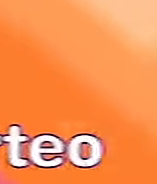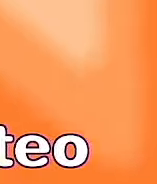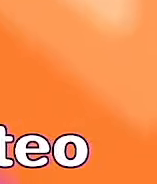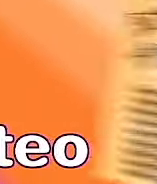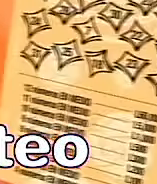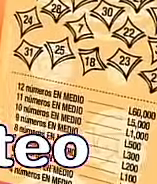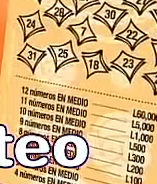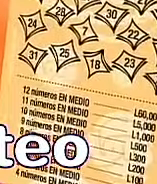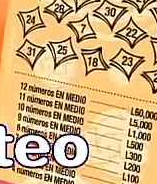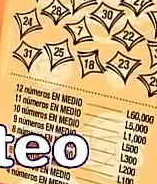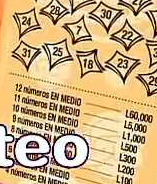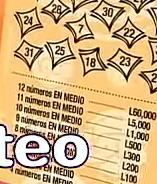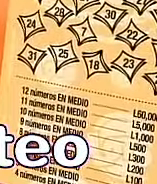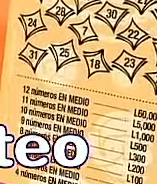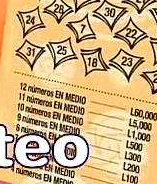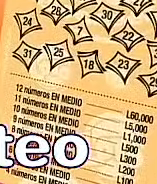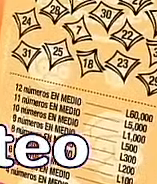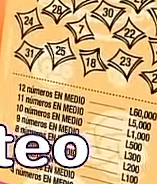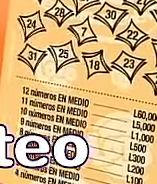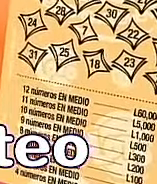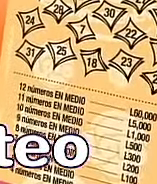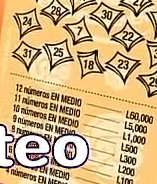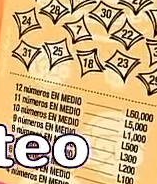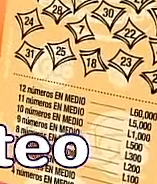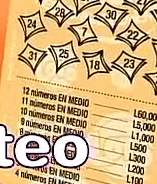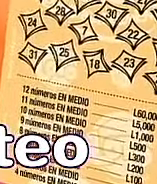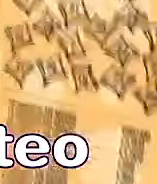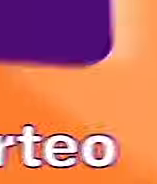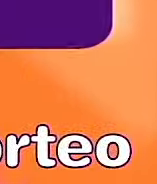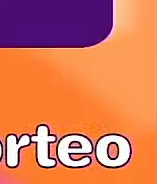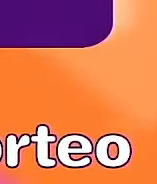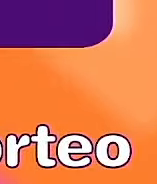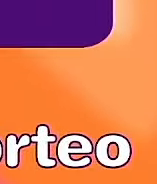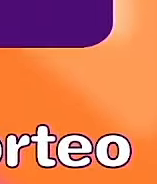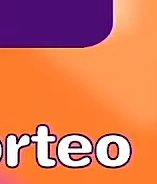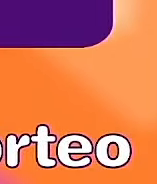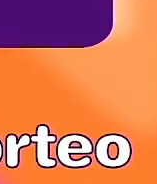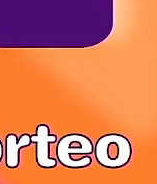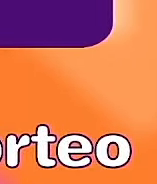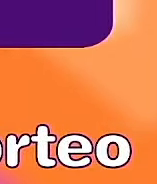gané la Loto. Nos vemos en el próximo sorteo Loto. ¡Loto! ¡Te cambia!